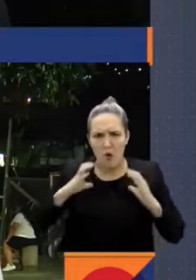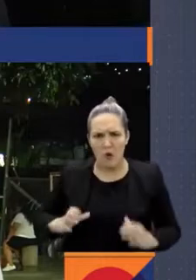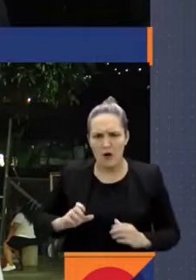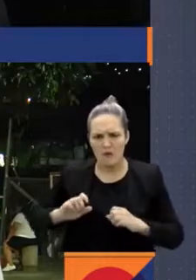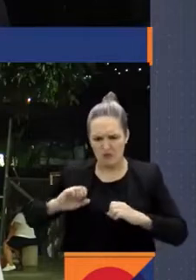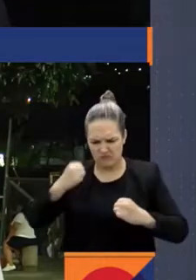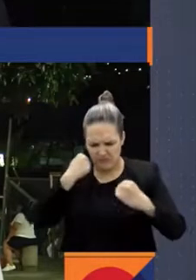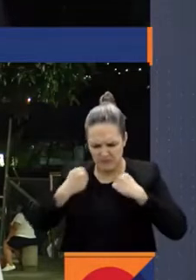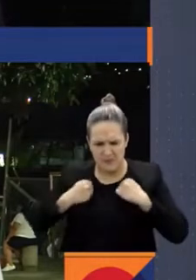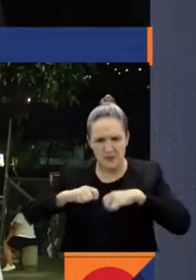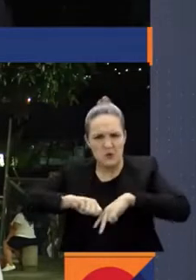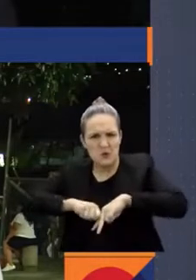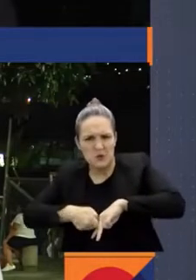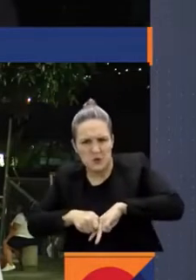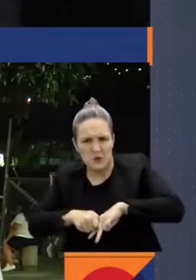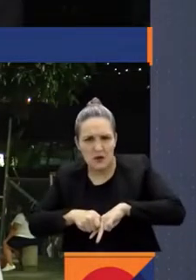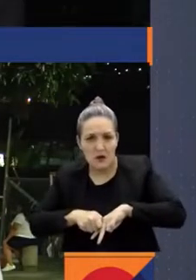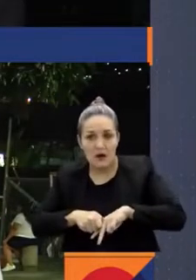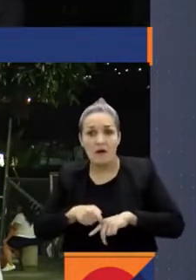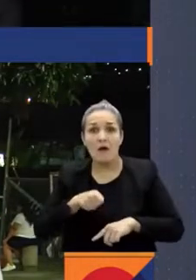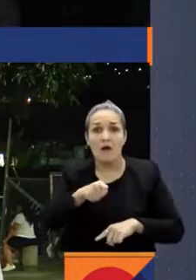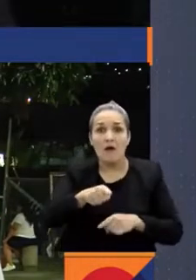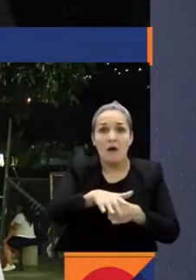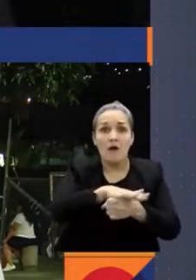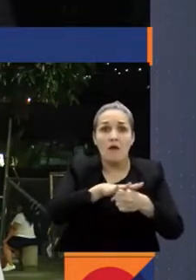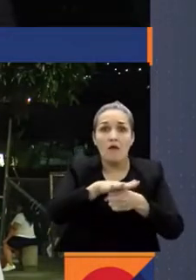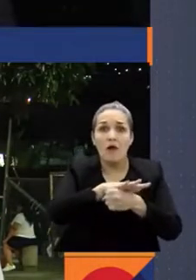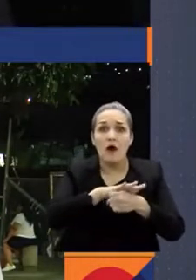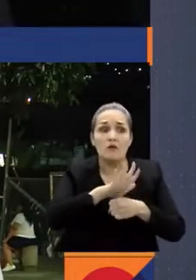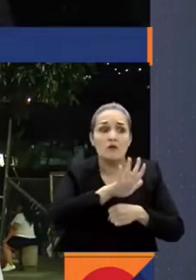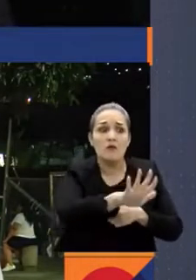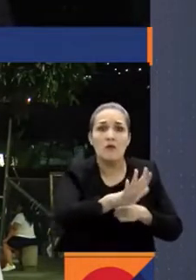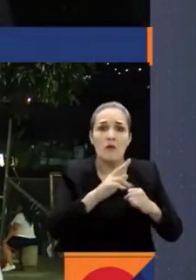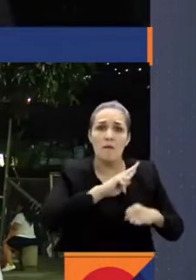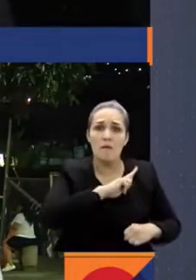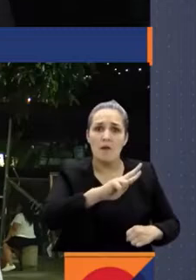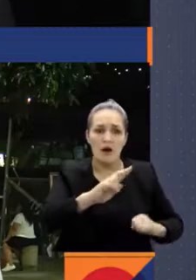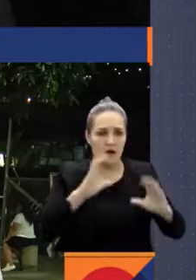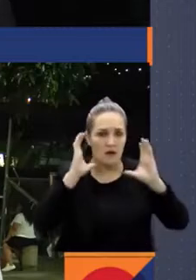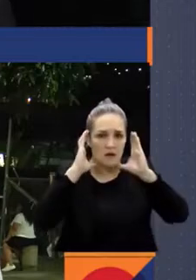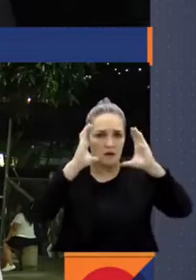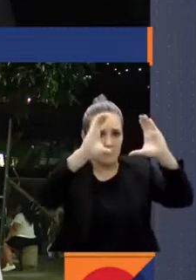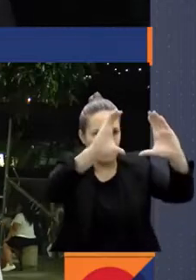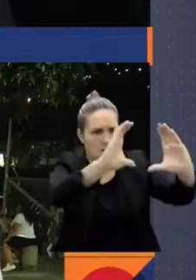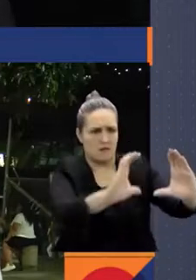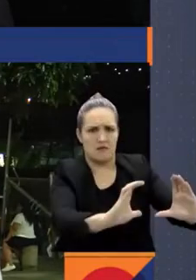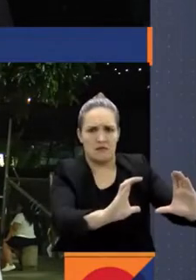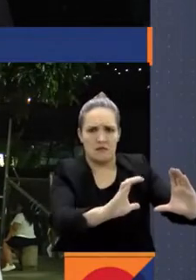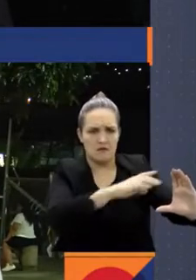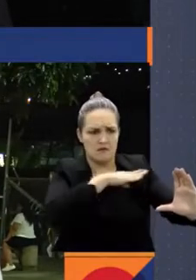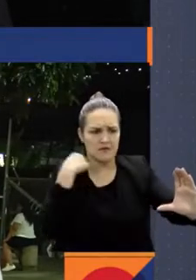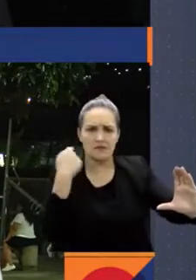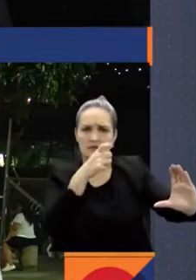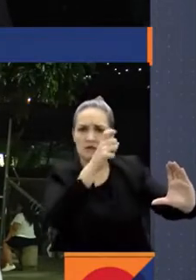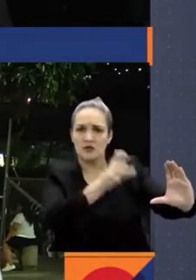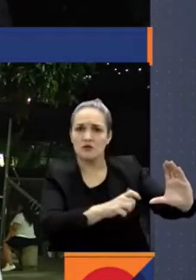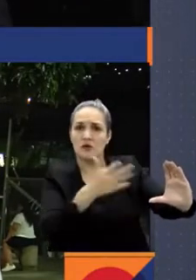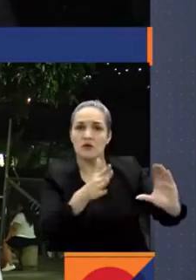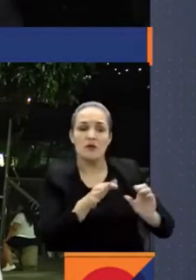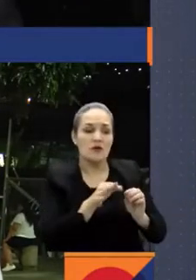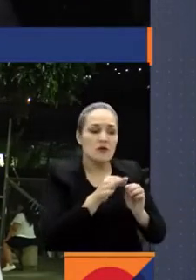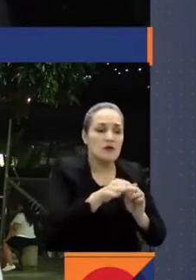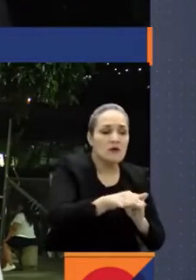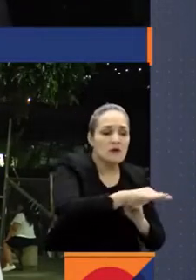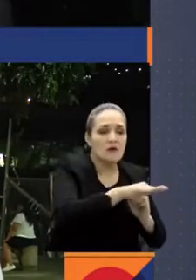las calles. En el Bagre fue hallada una cabeza abandonada en la vía que conduce a la vereda El Perico. Ismael Tobón, buenas noches.